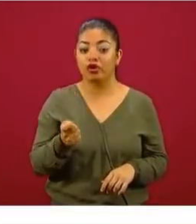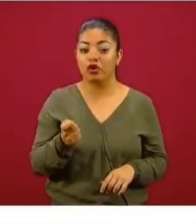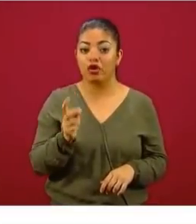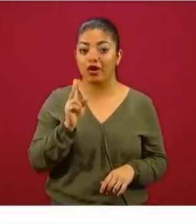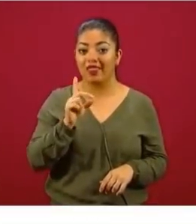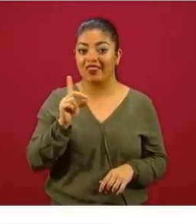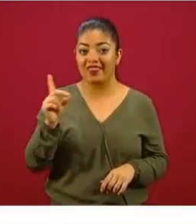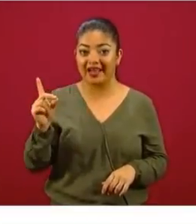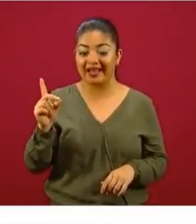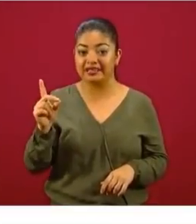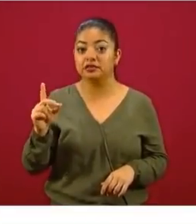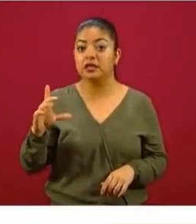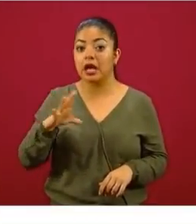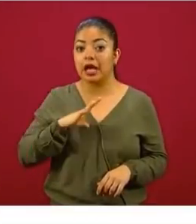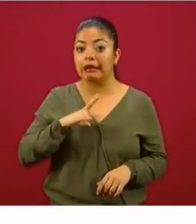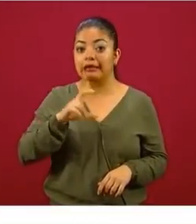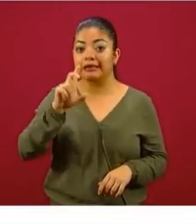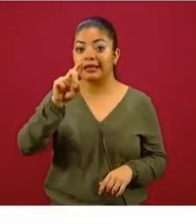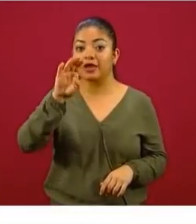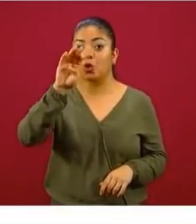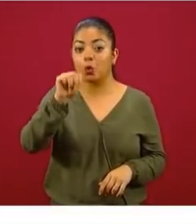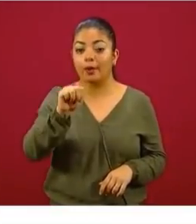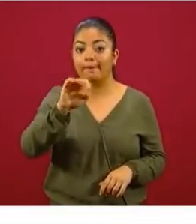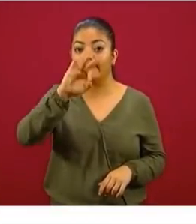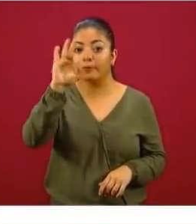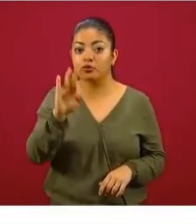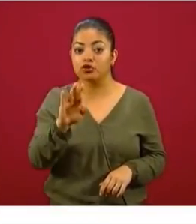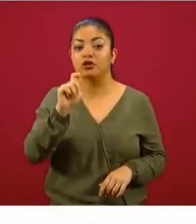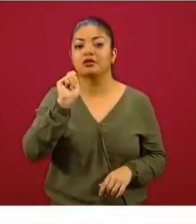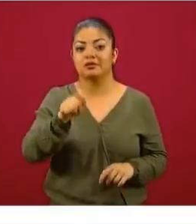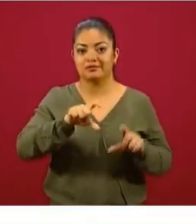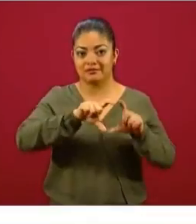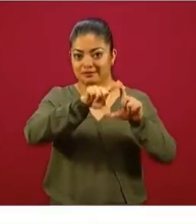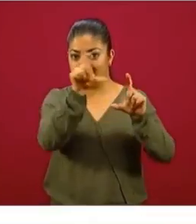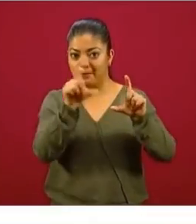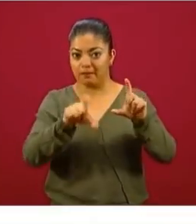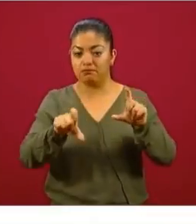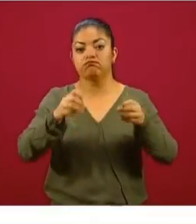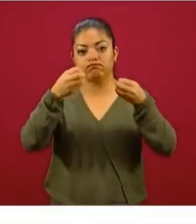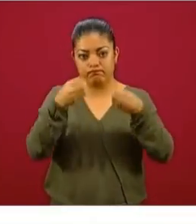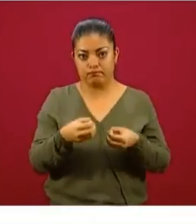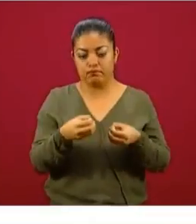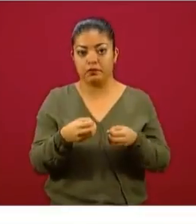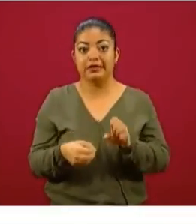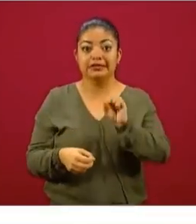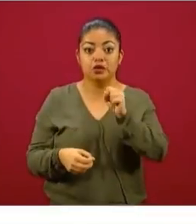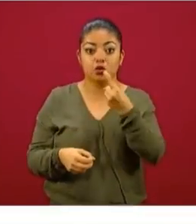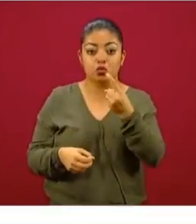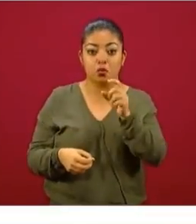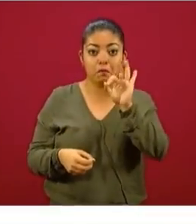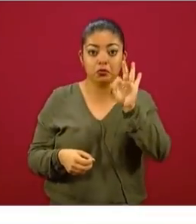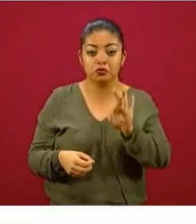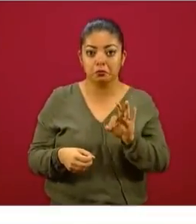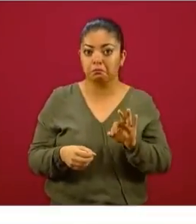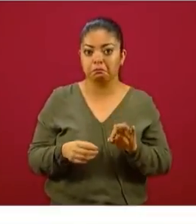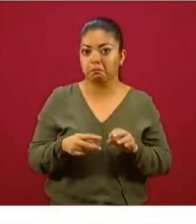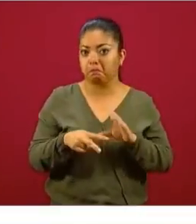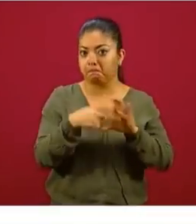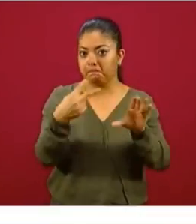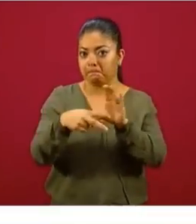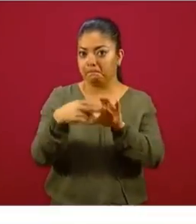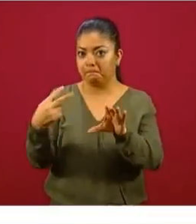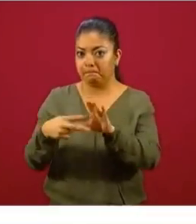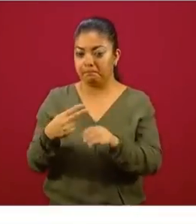vemos una columna de 39 por ciento para el nivel nacional está ocupado y 61 por ciento está libre regresemos la